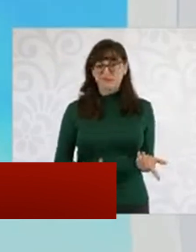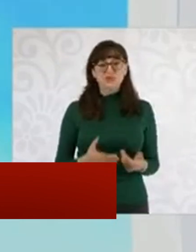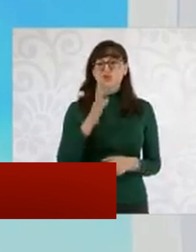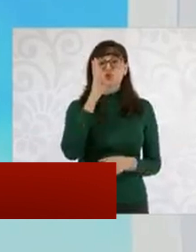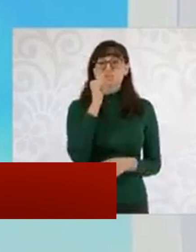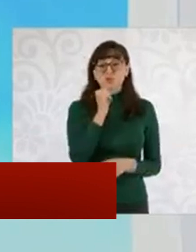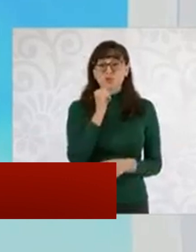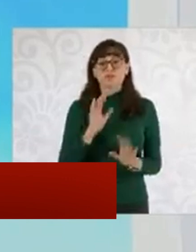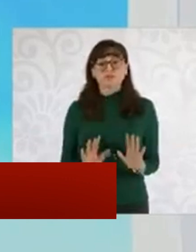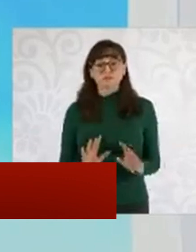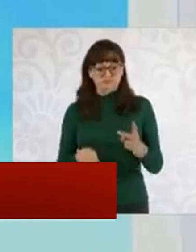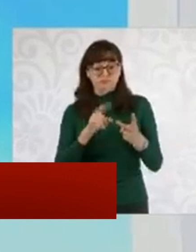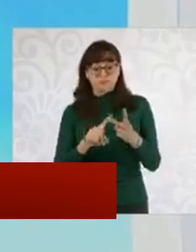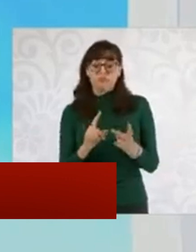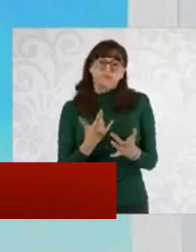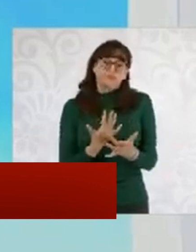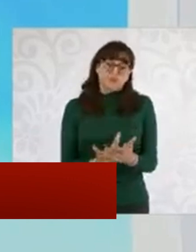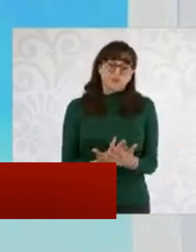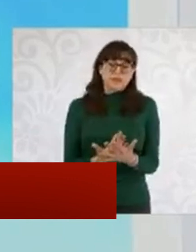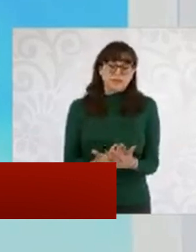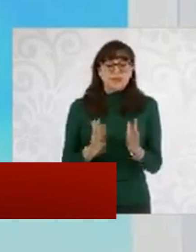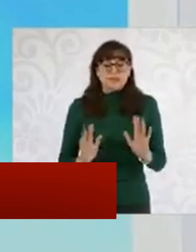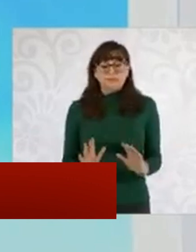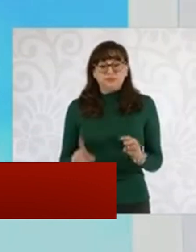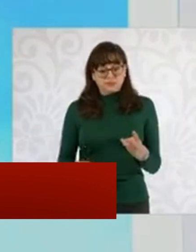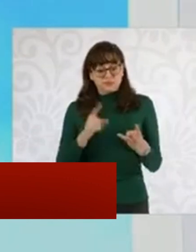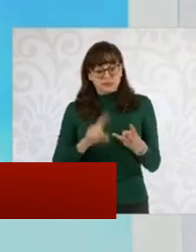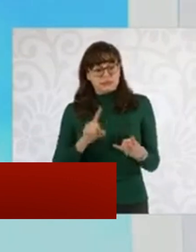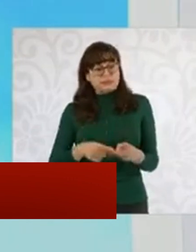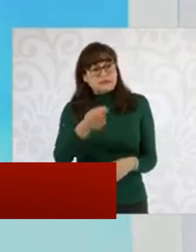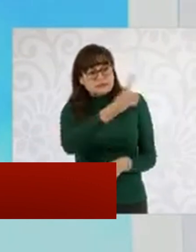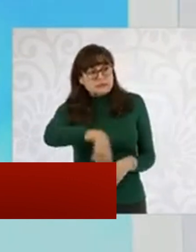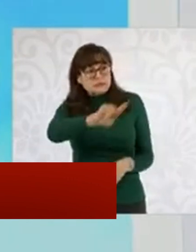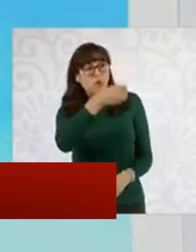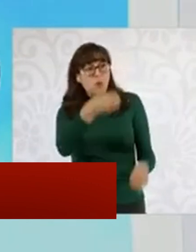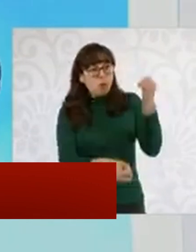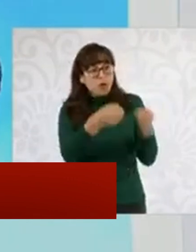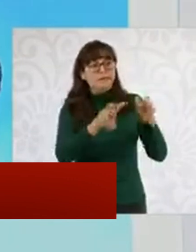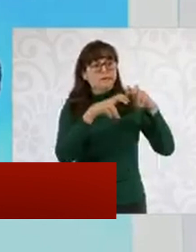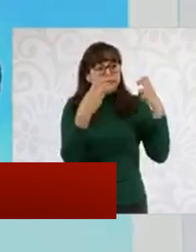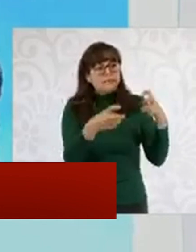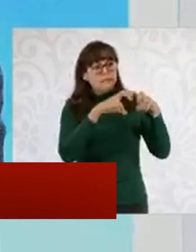Y tercero, apelar a las ministras y ministros si todavía